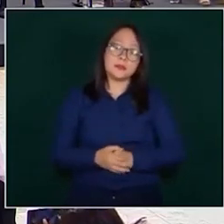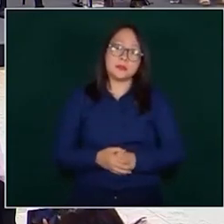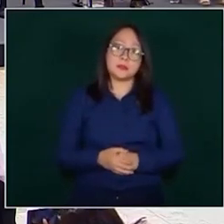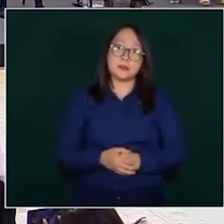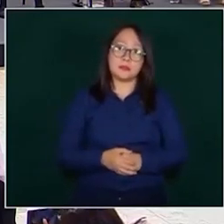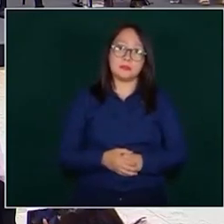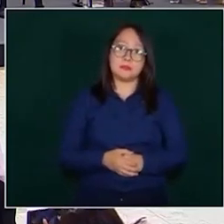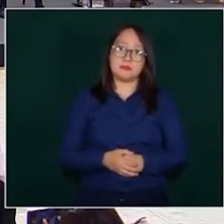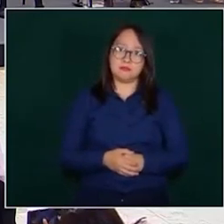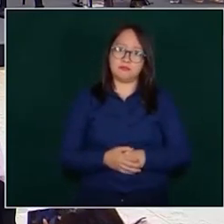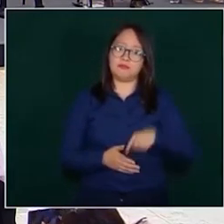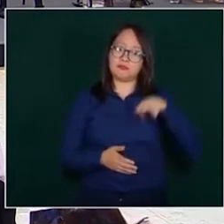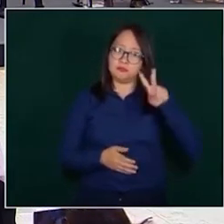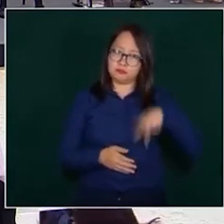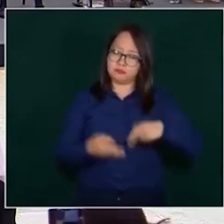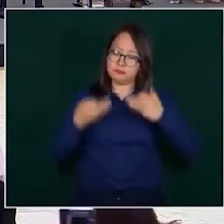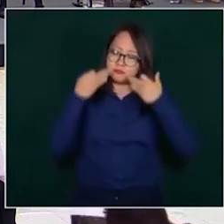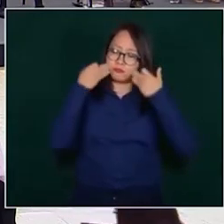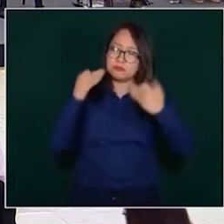Y a las pruebas me remito.